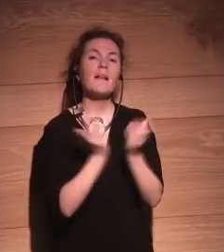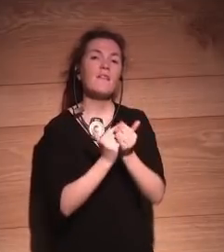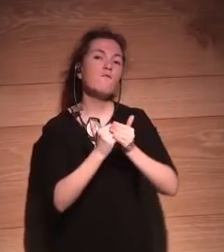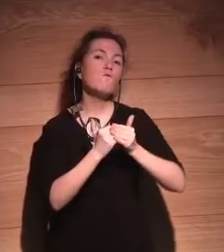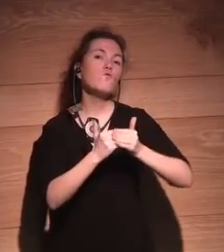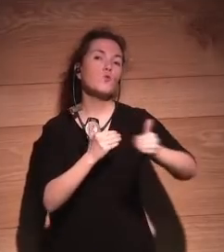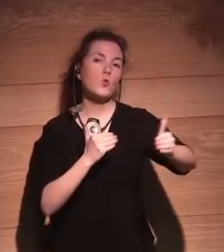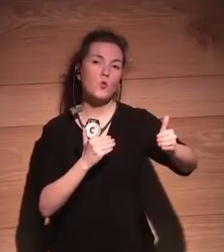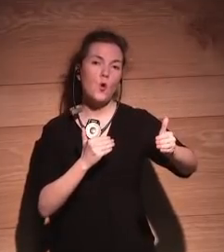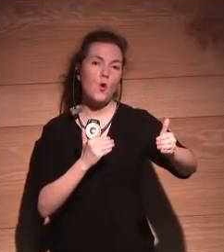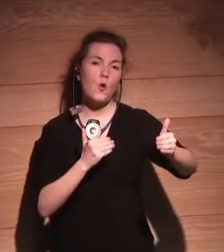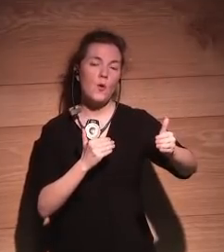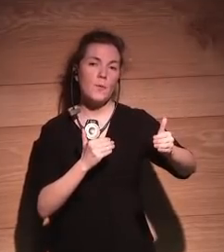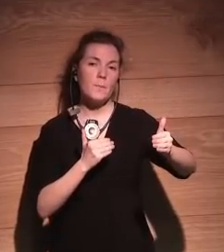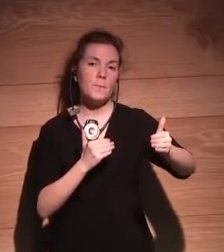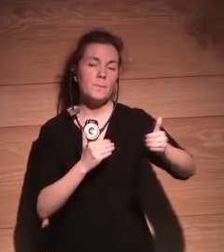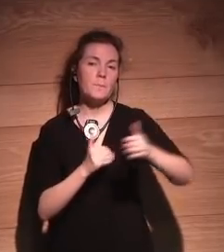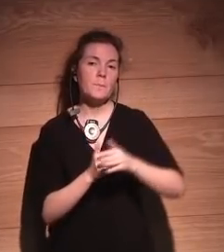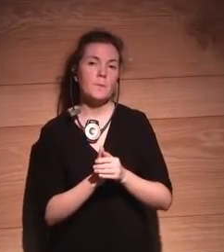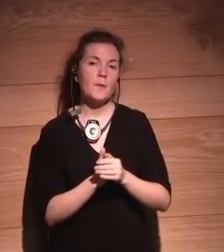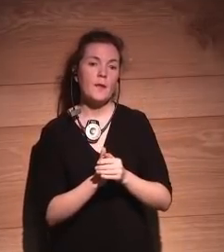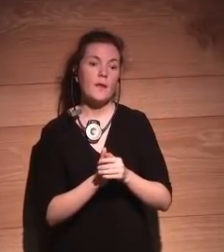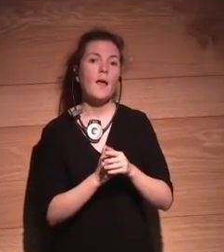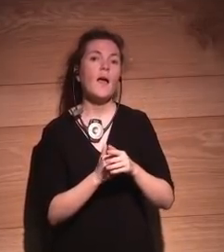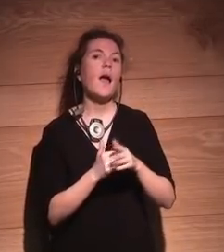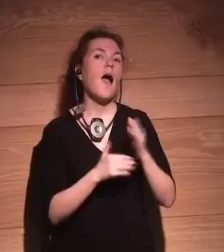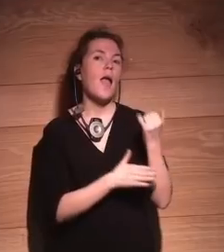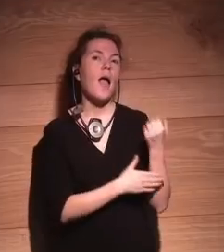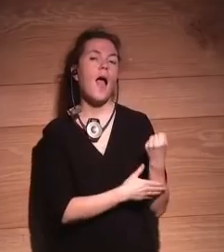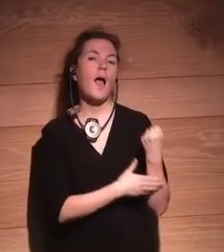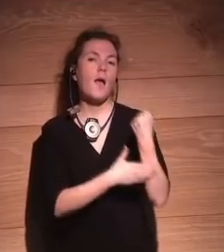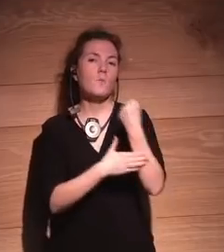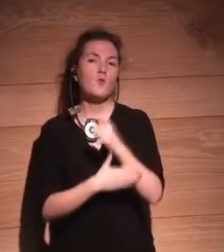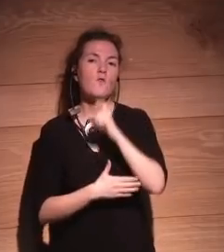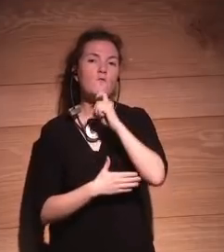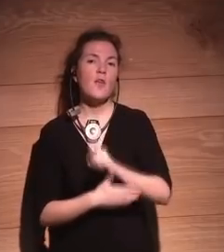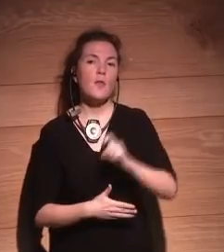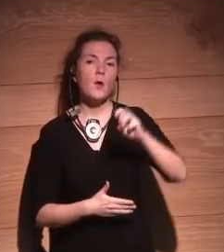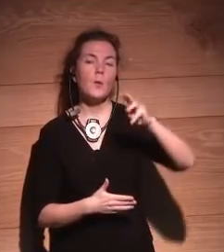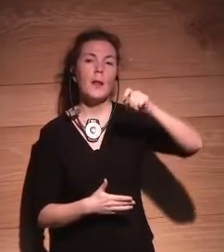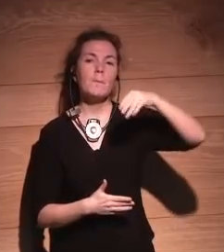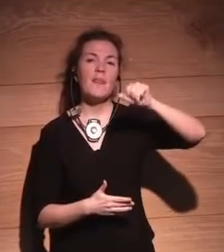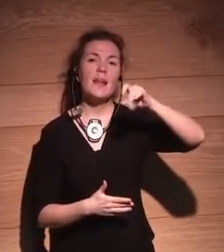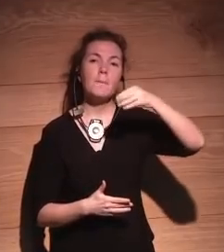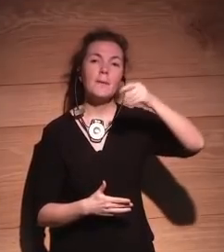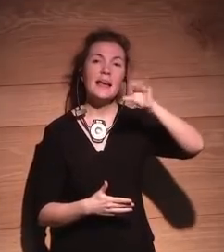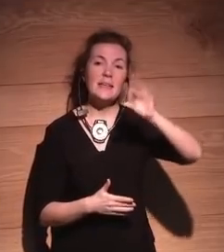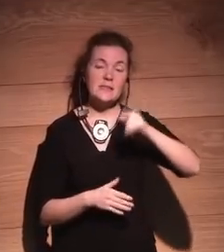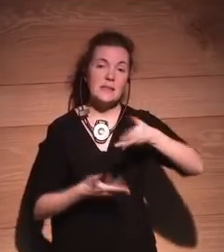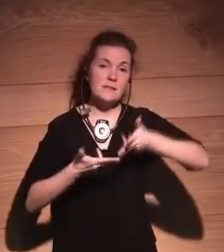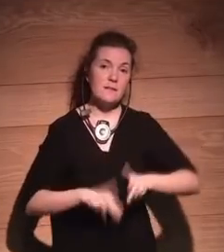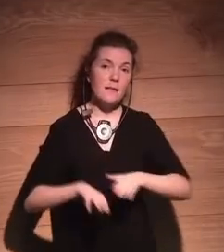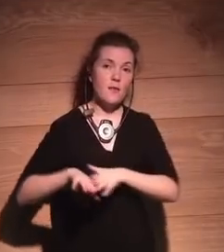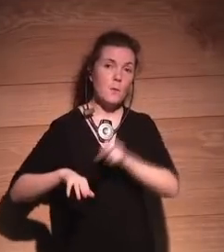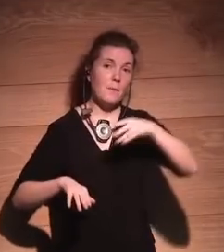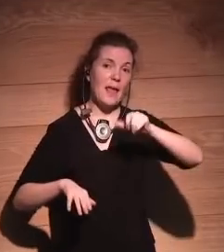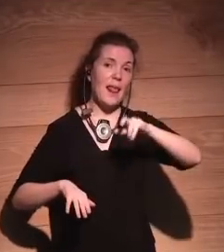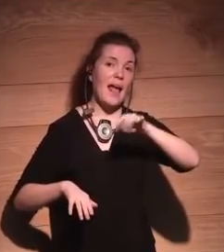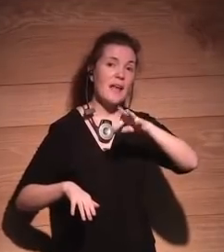y está auspiciado y cuenta con el apoyo de la Fundación Bill y Melinda Gates, que está sentado aquí a mi izquierda, Miguel